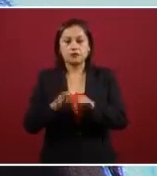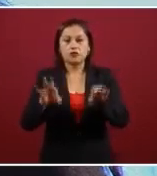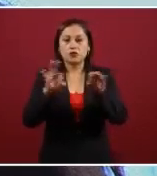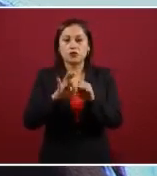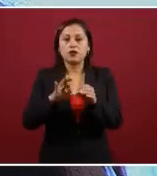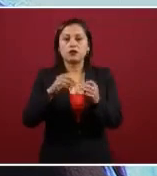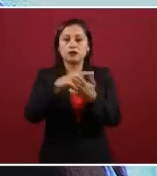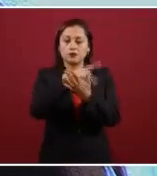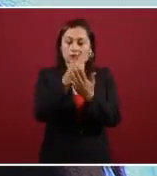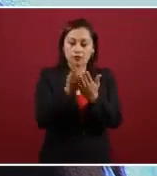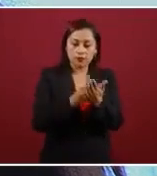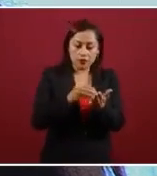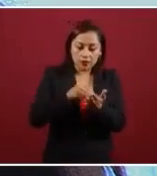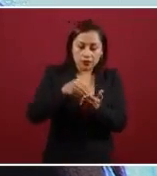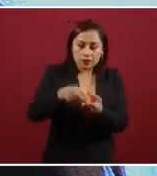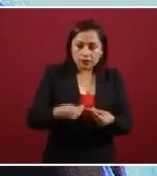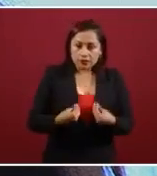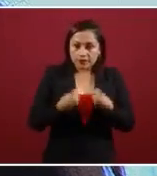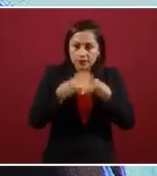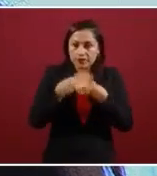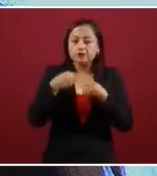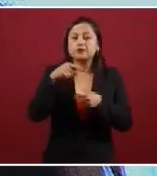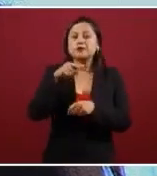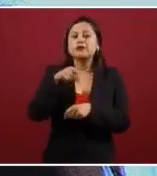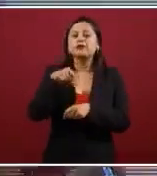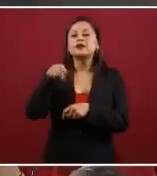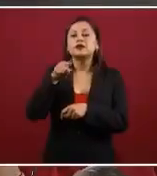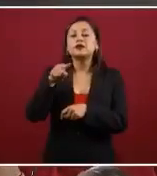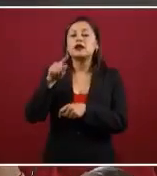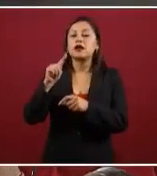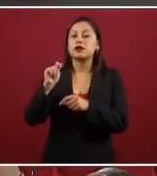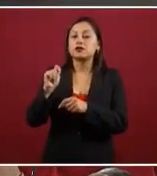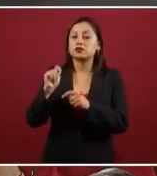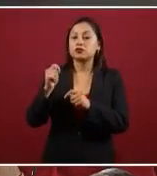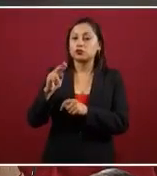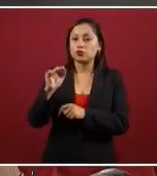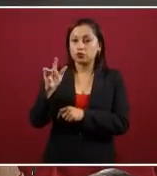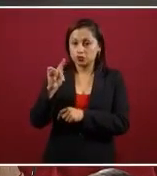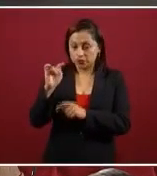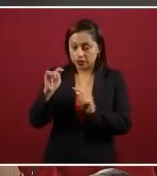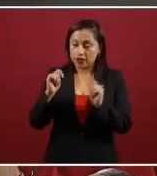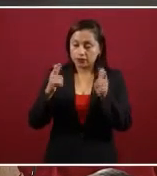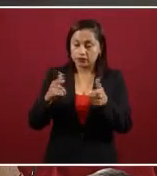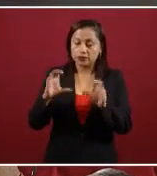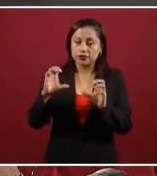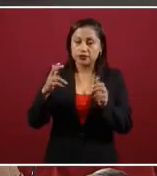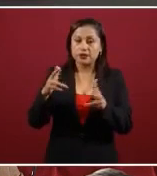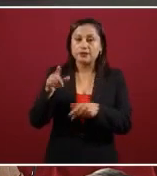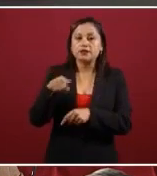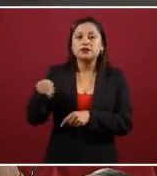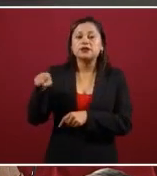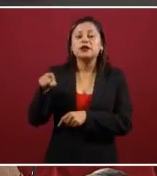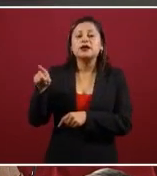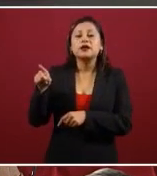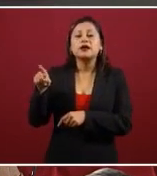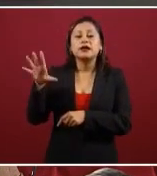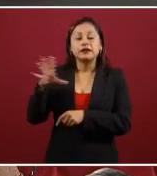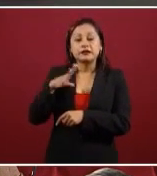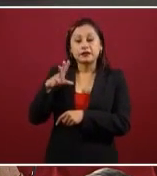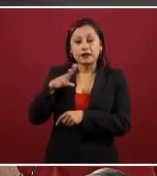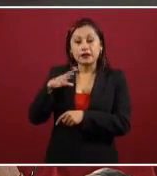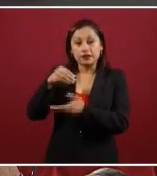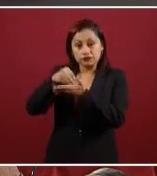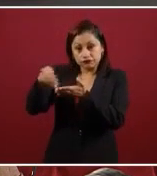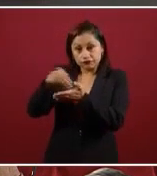Tuxtlas, parte de los Tuxtlas es parte de la reserva y tenemos a 9.000 sembradores. De acuerdo a los datos que nos